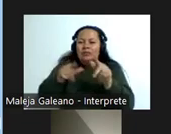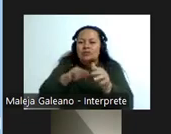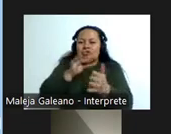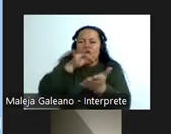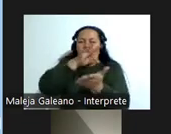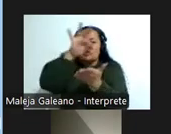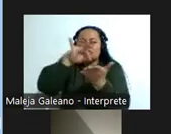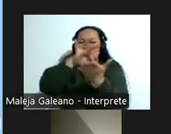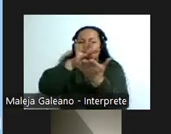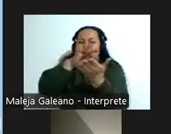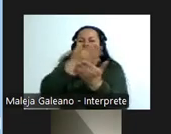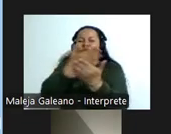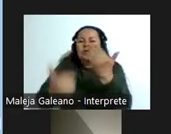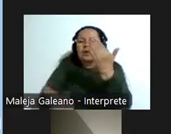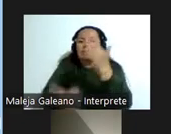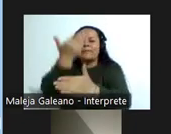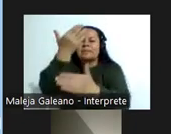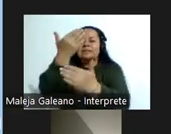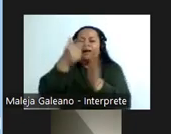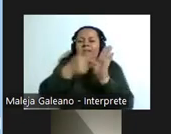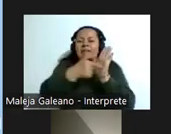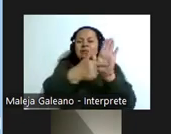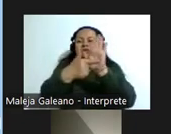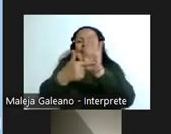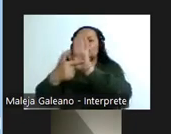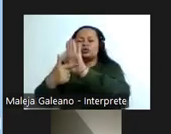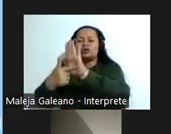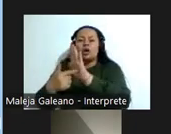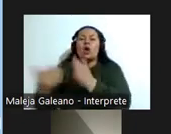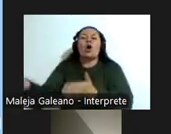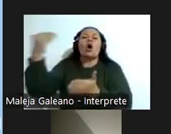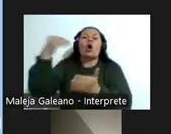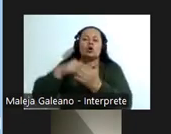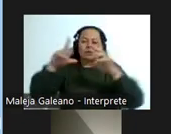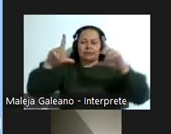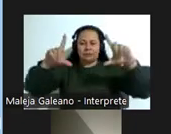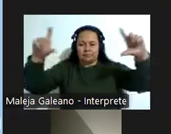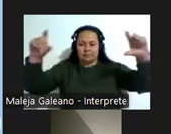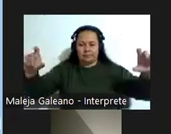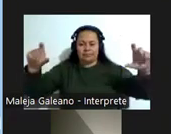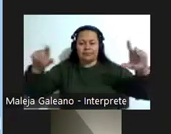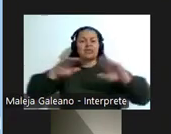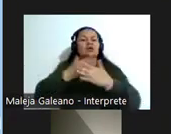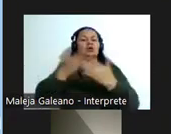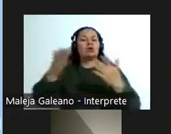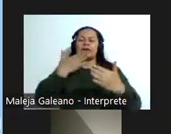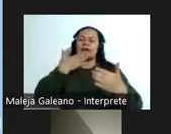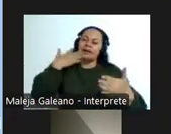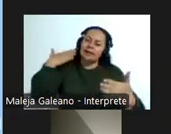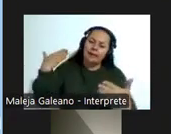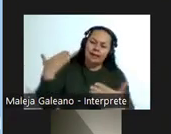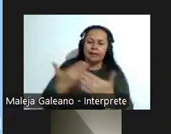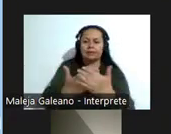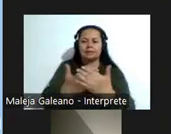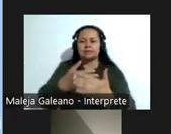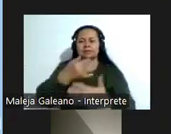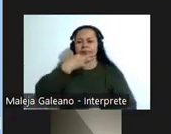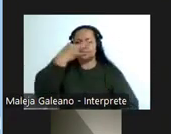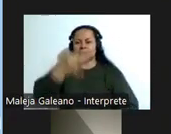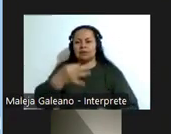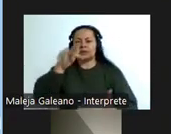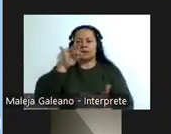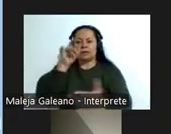presentación. Y aquí quiero hacer nuevamente un paréntesis y de verdad agradecer a las personas que están